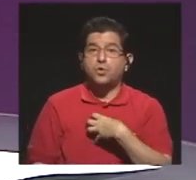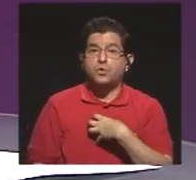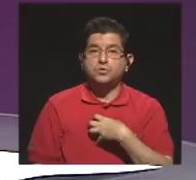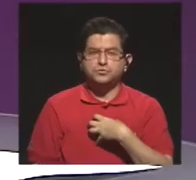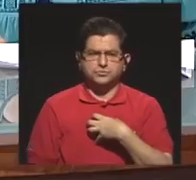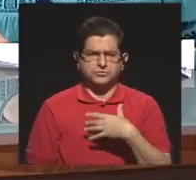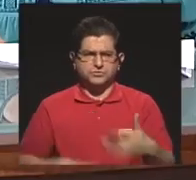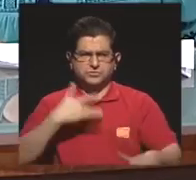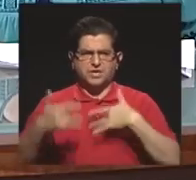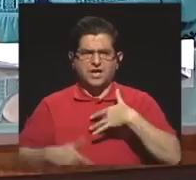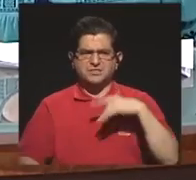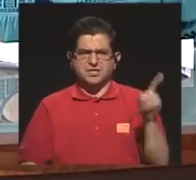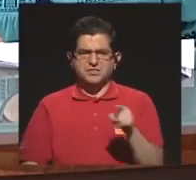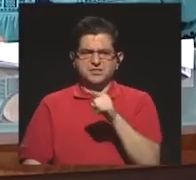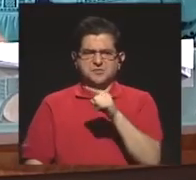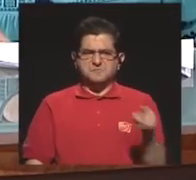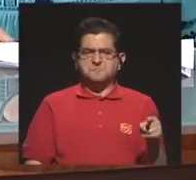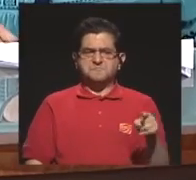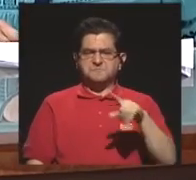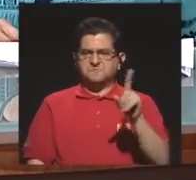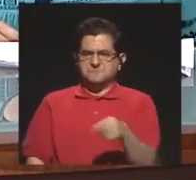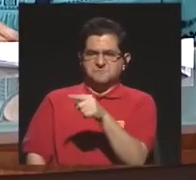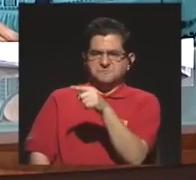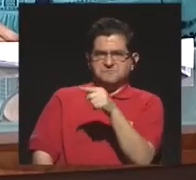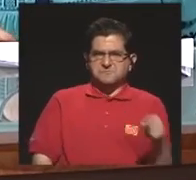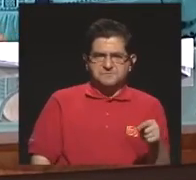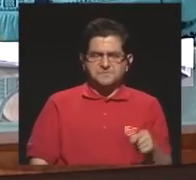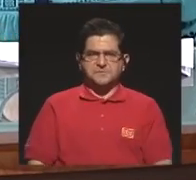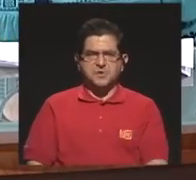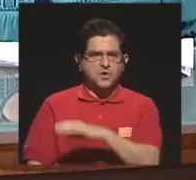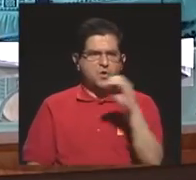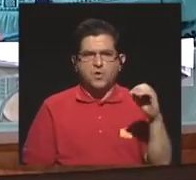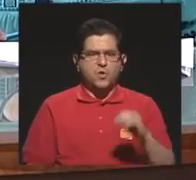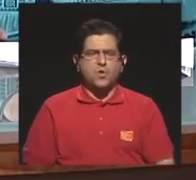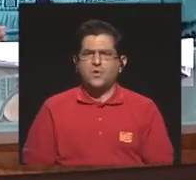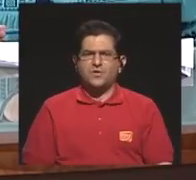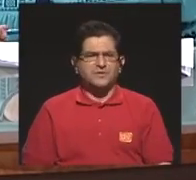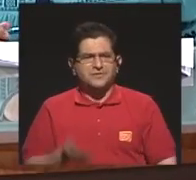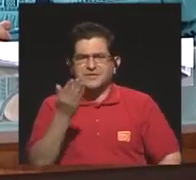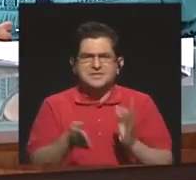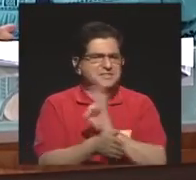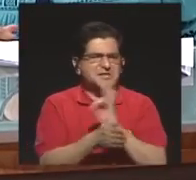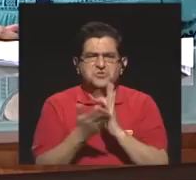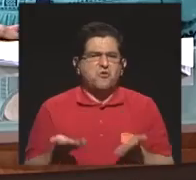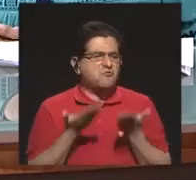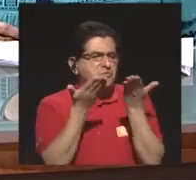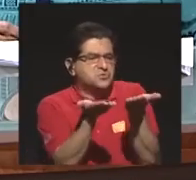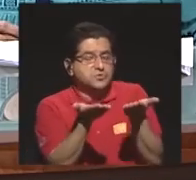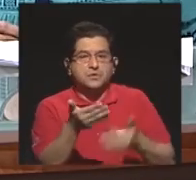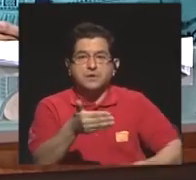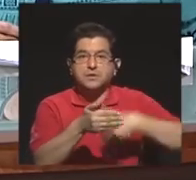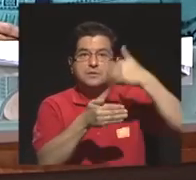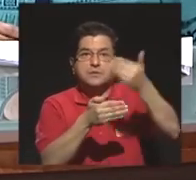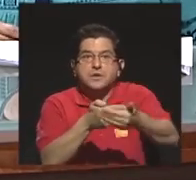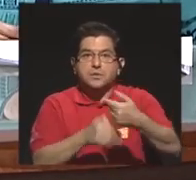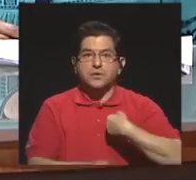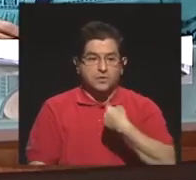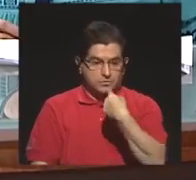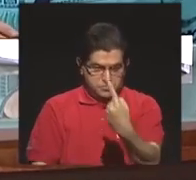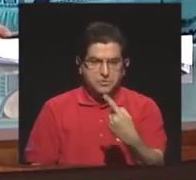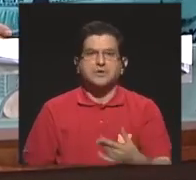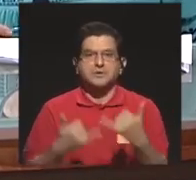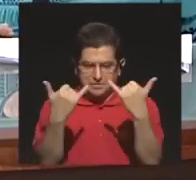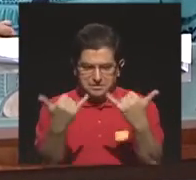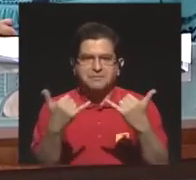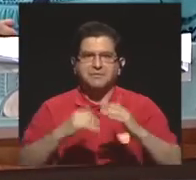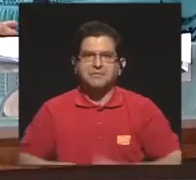empiezan a sentir la descalificación, la no definición de determinadas funciones, y de ahí en adelante yo le puedo